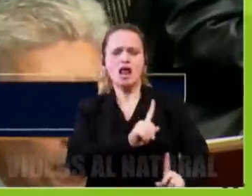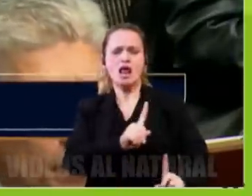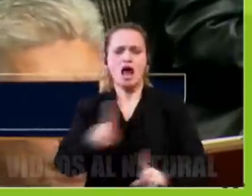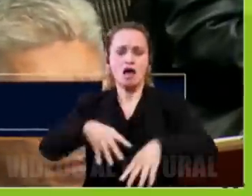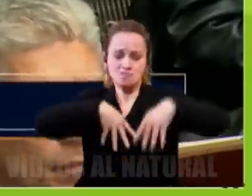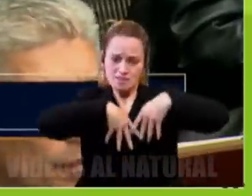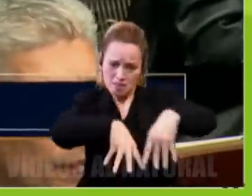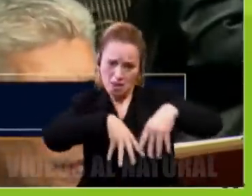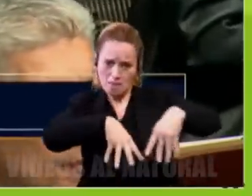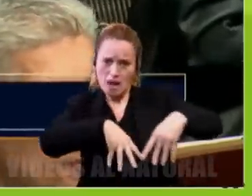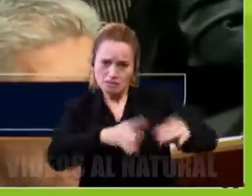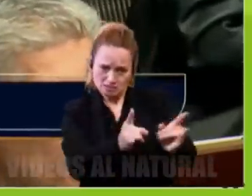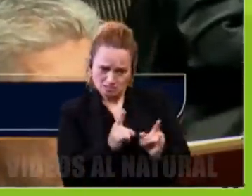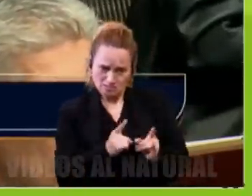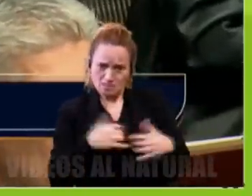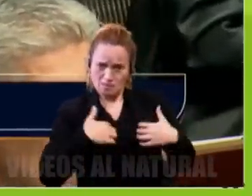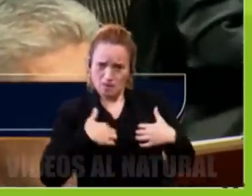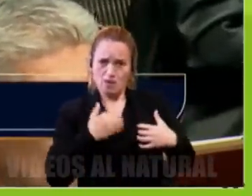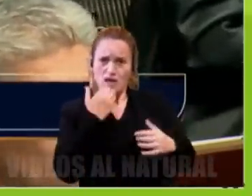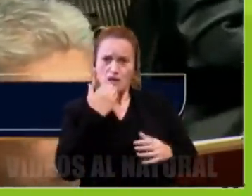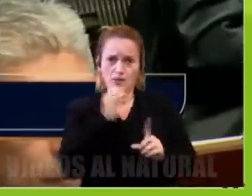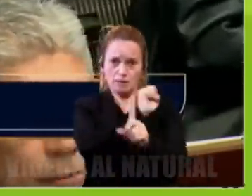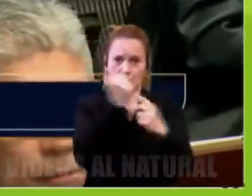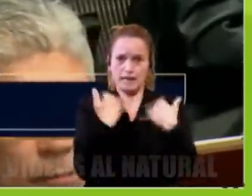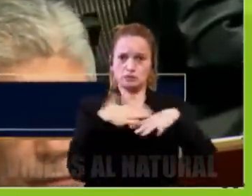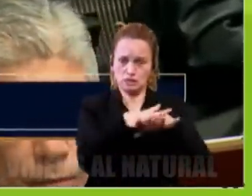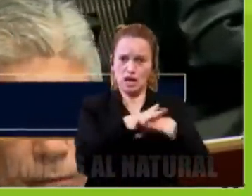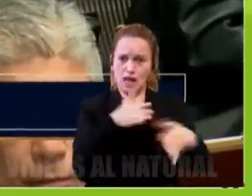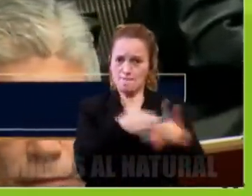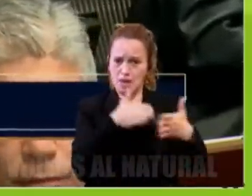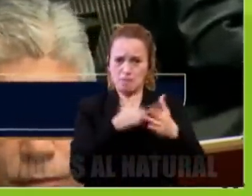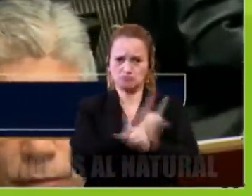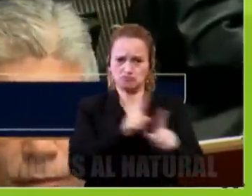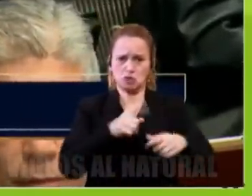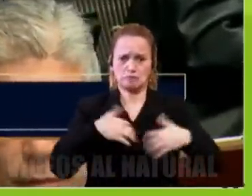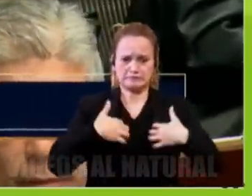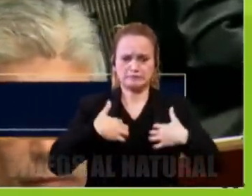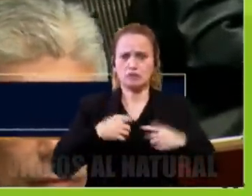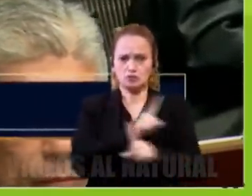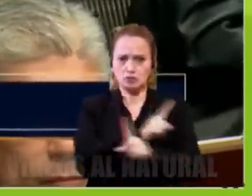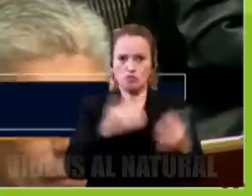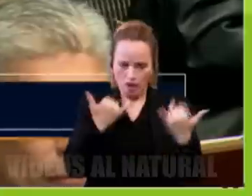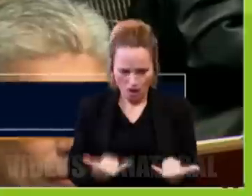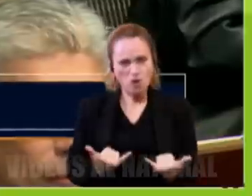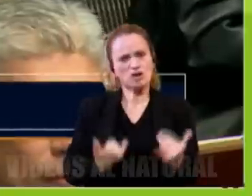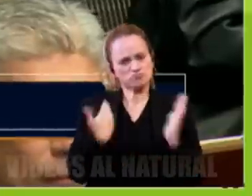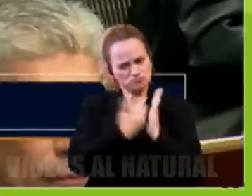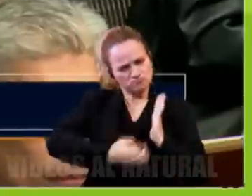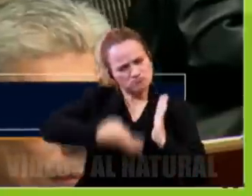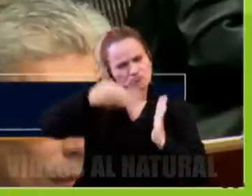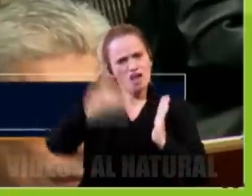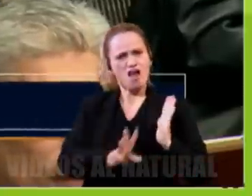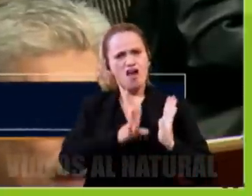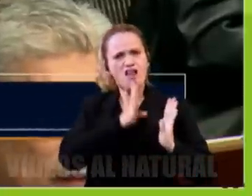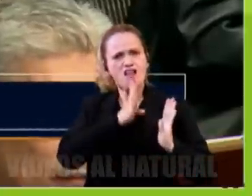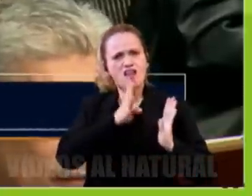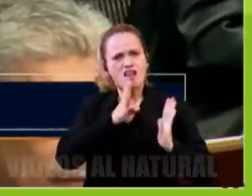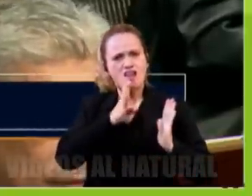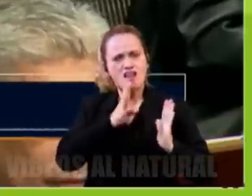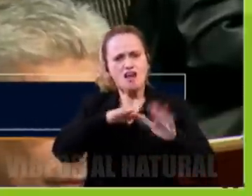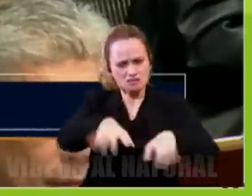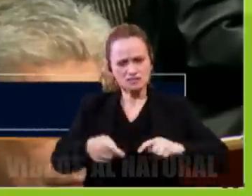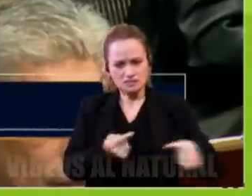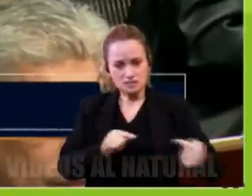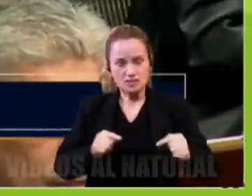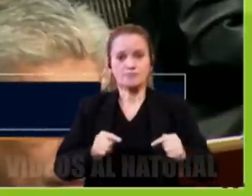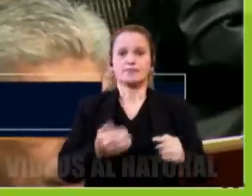las marchas, ni mucho menos las amenazas de redes sociales. Acá lo que queremos es debatir con argumentos, porque estamos